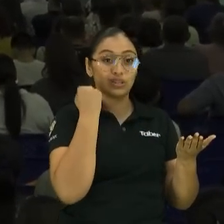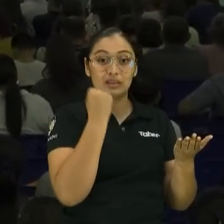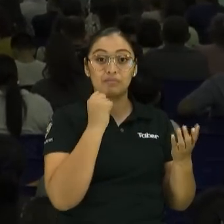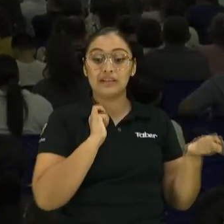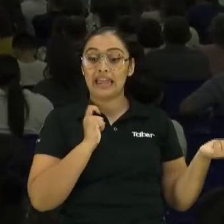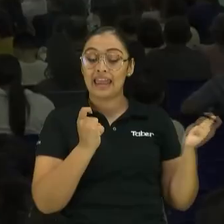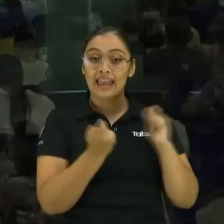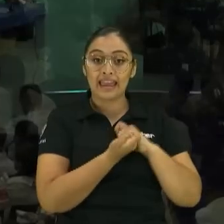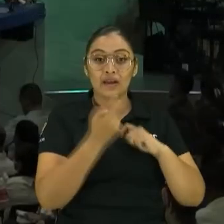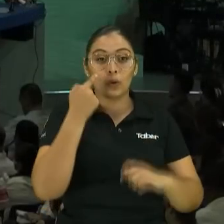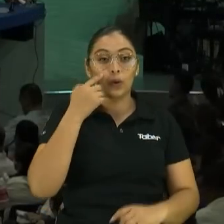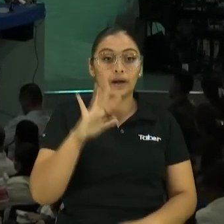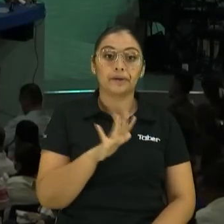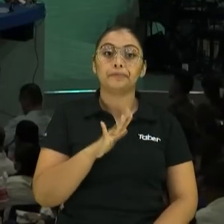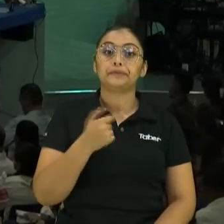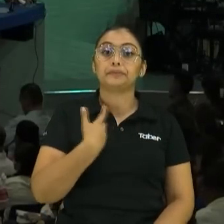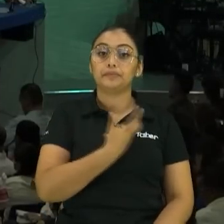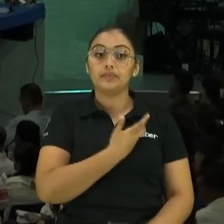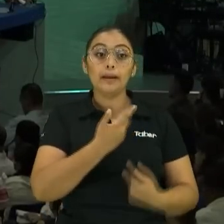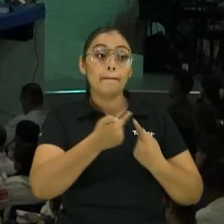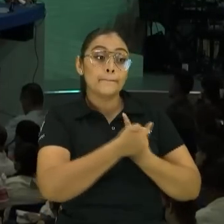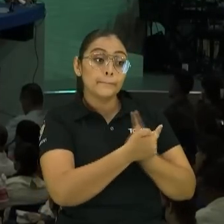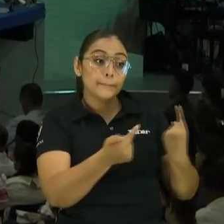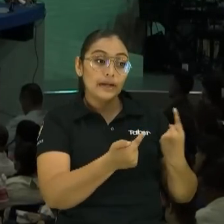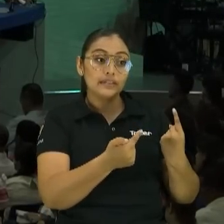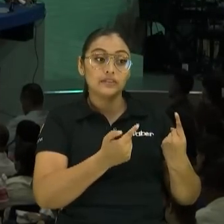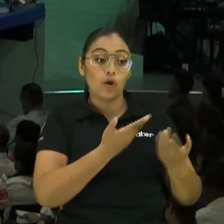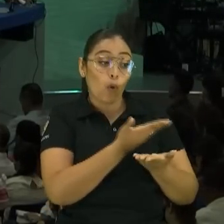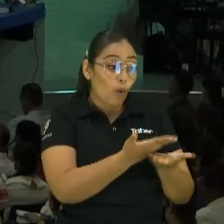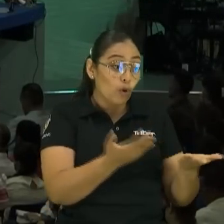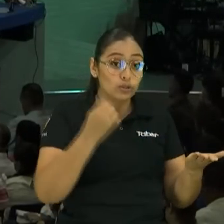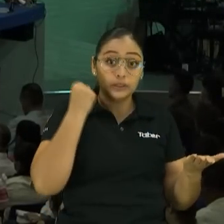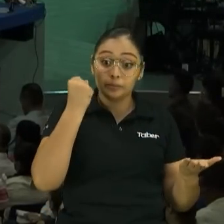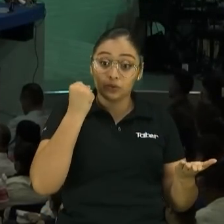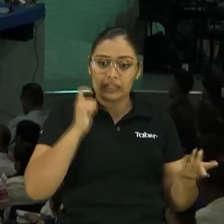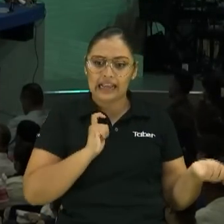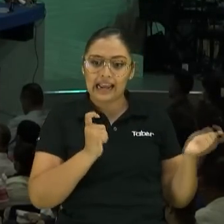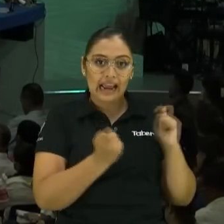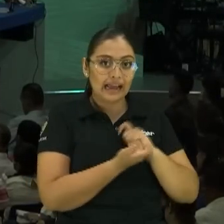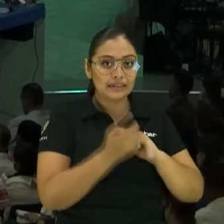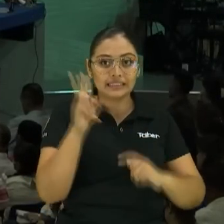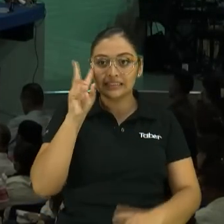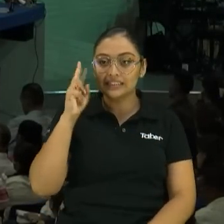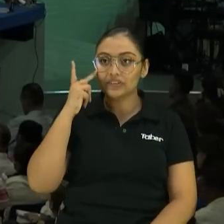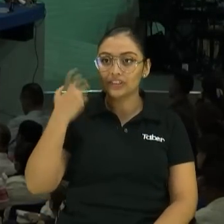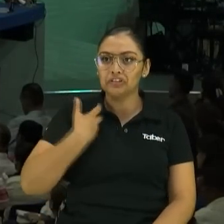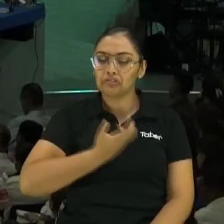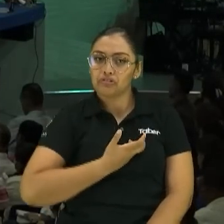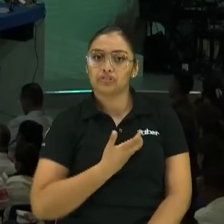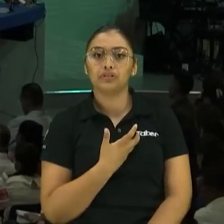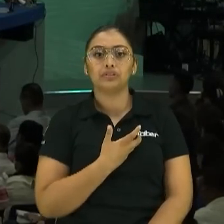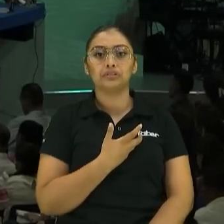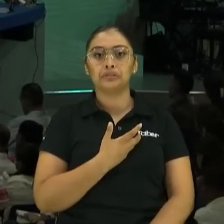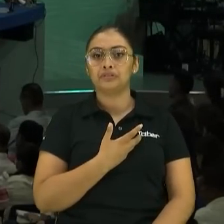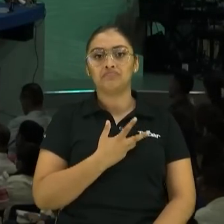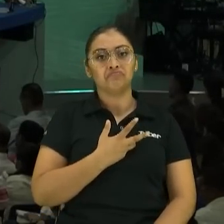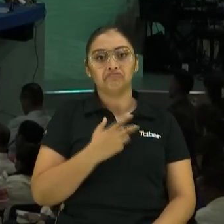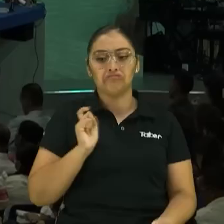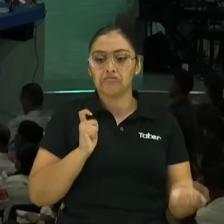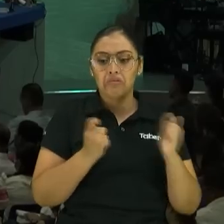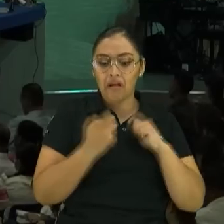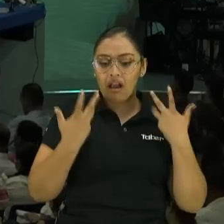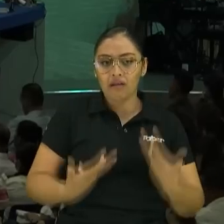alguien que no ha cambiado prioridades es porque su corazón no ha cambiado se acuerdan el texto que decía